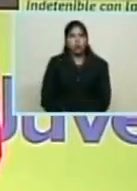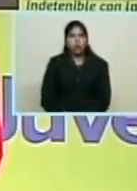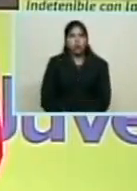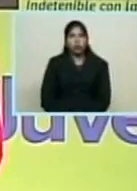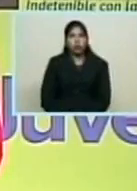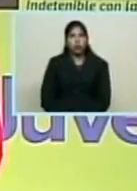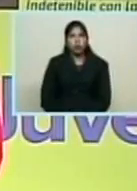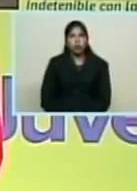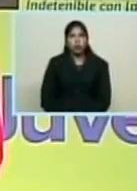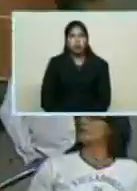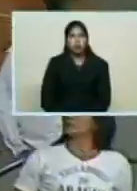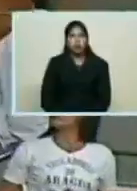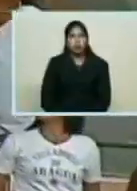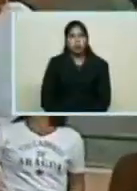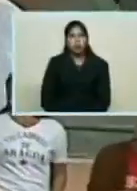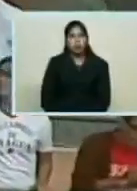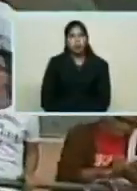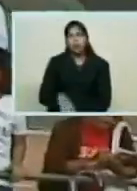de José Martí,